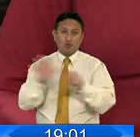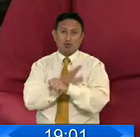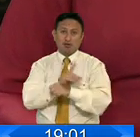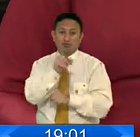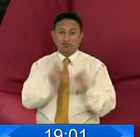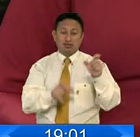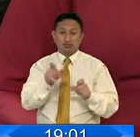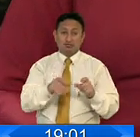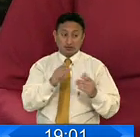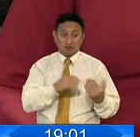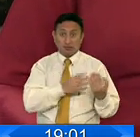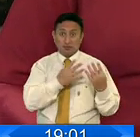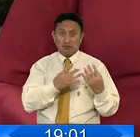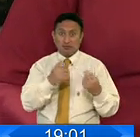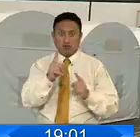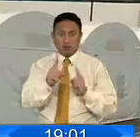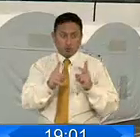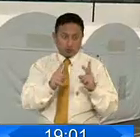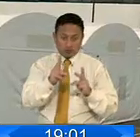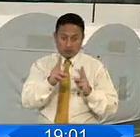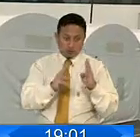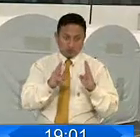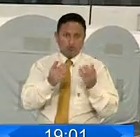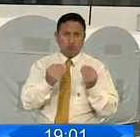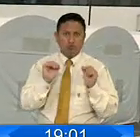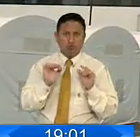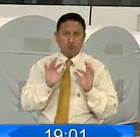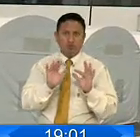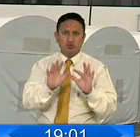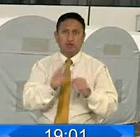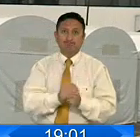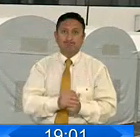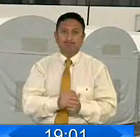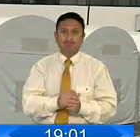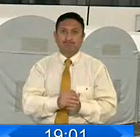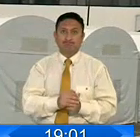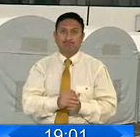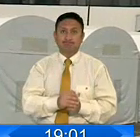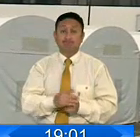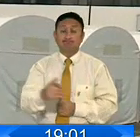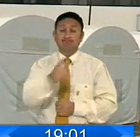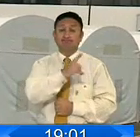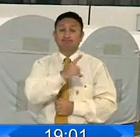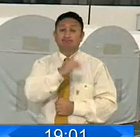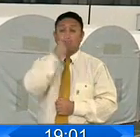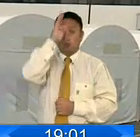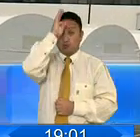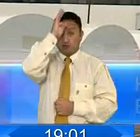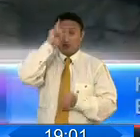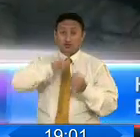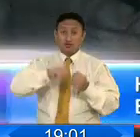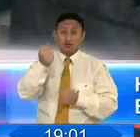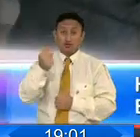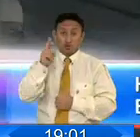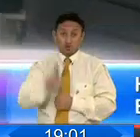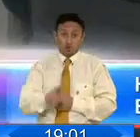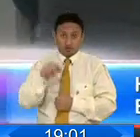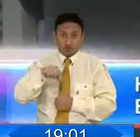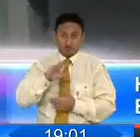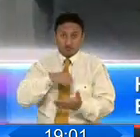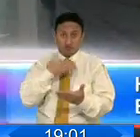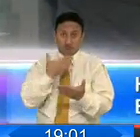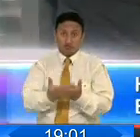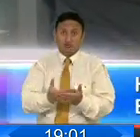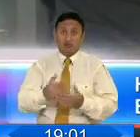pacientes siguen llegando. Llegar al Hospital del IES Quito Sur es como si estuviésemos nuevamente en los meses más complejos